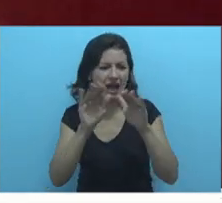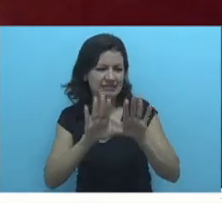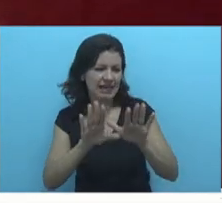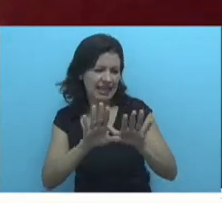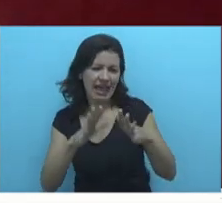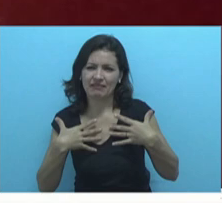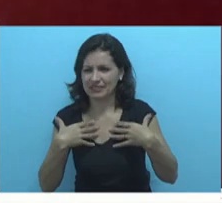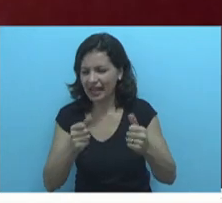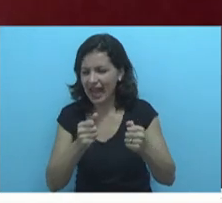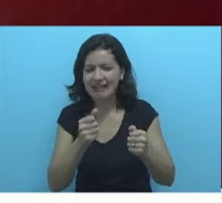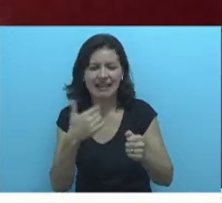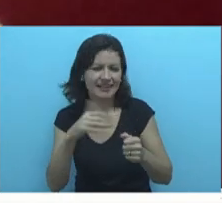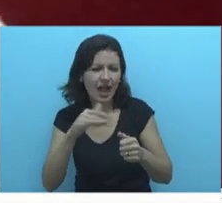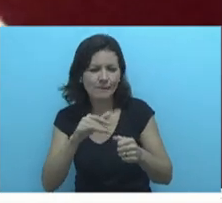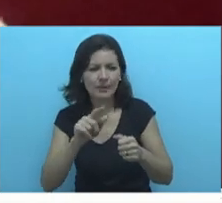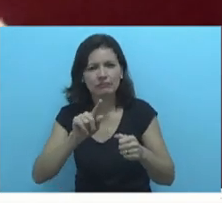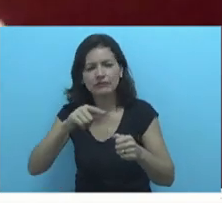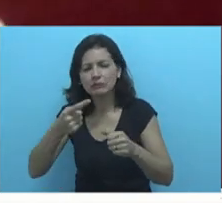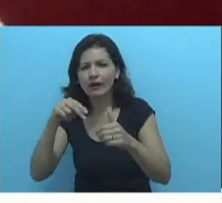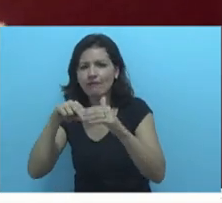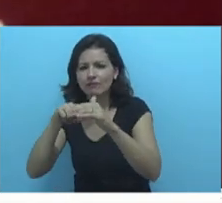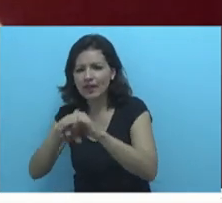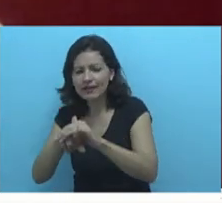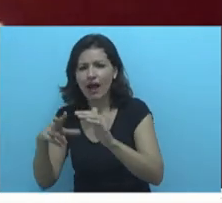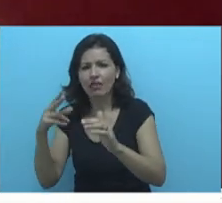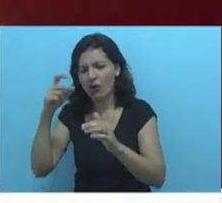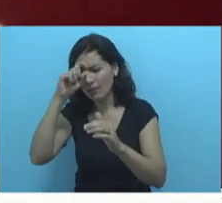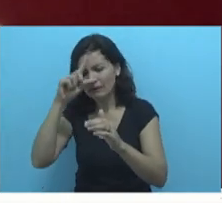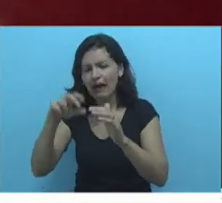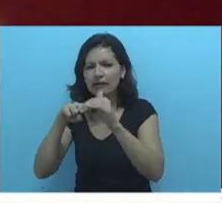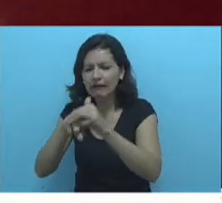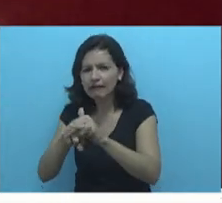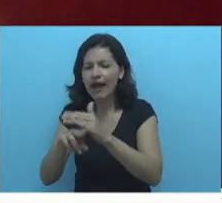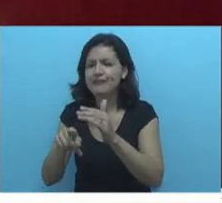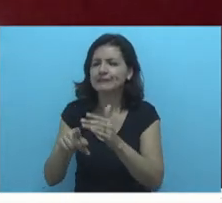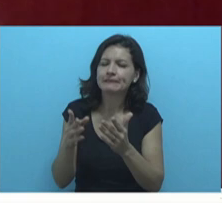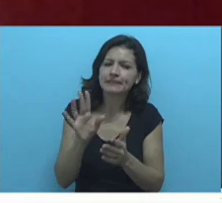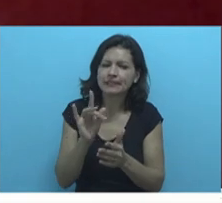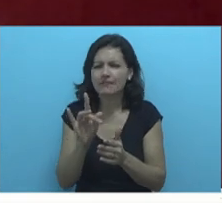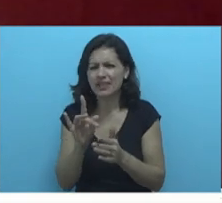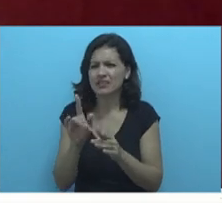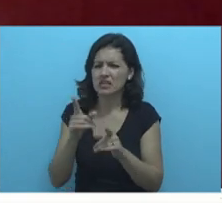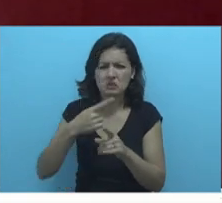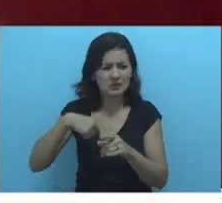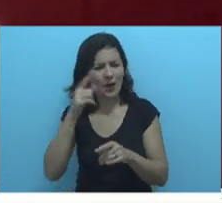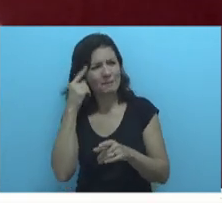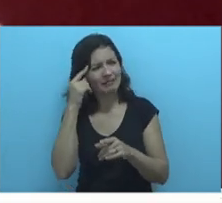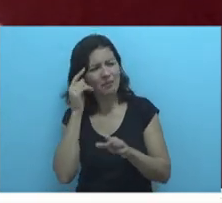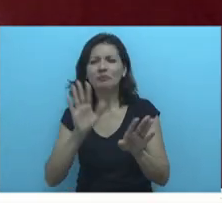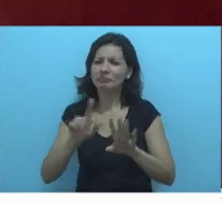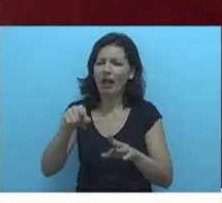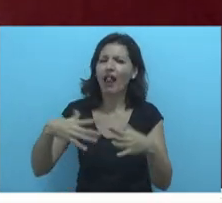rehusamos a creer que lo perdimos. Entonces, ese memento mori, ese recuerdo de la muerte que nos trae todo el tiempo la pandemia,